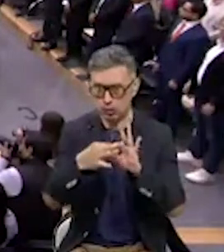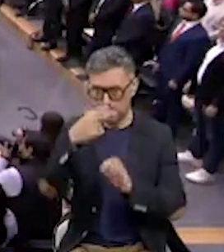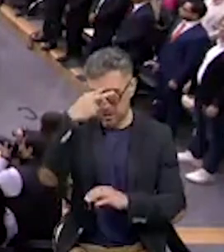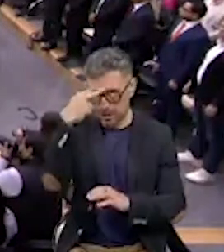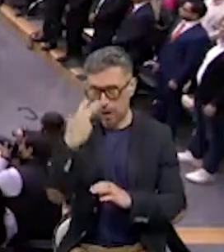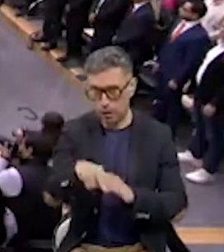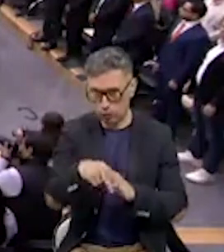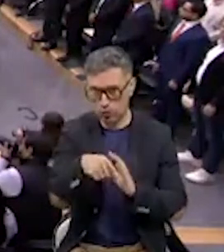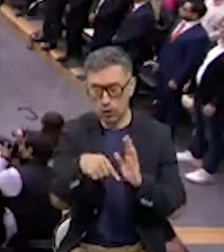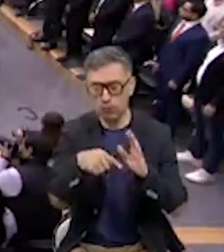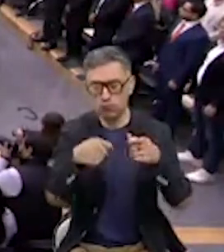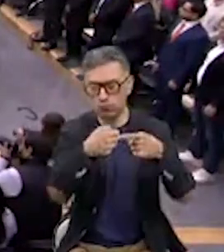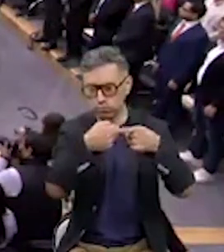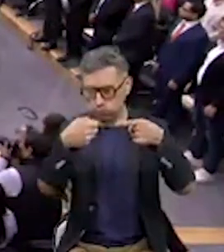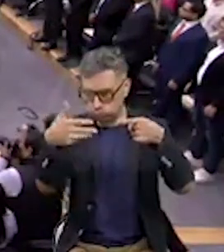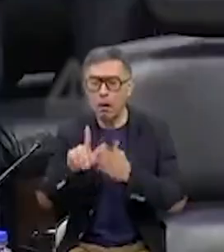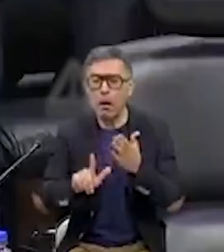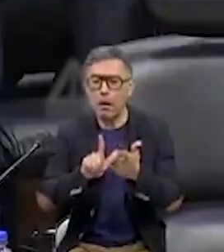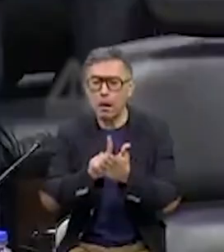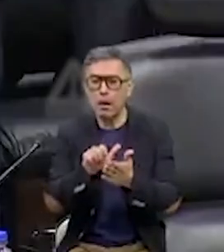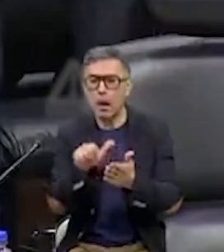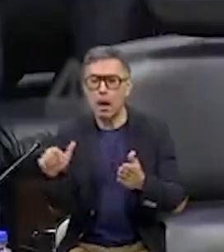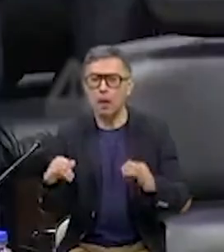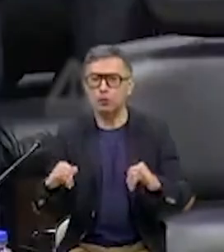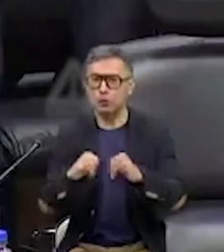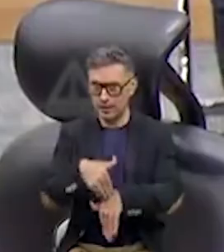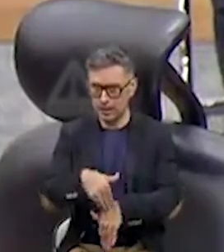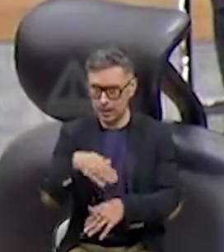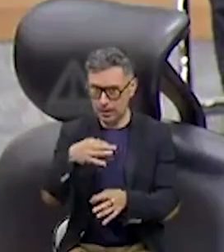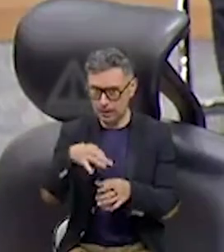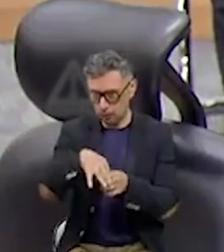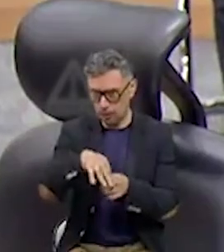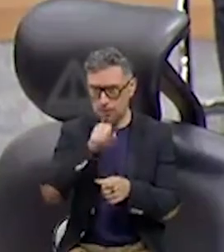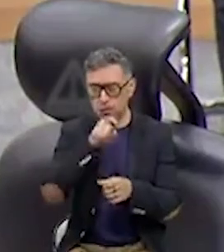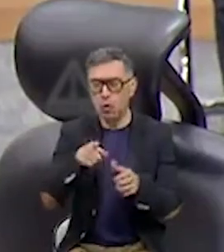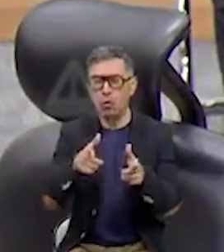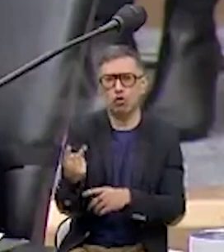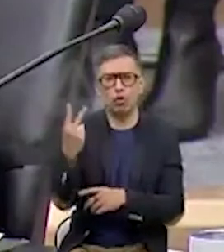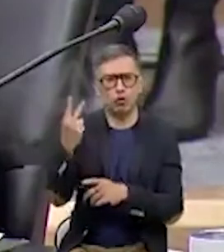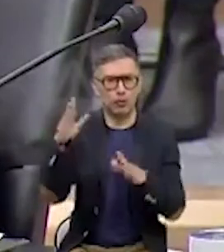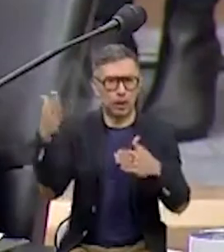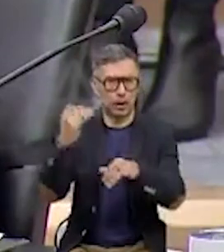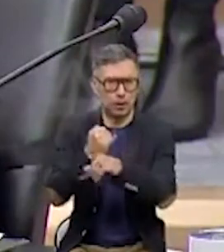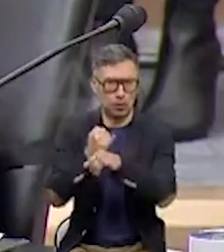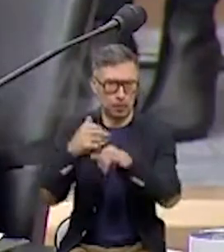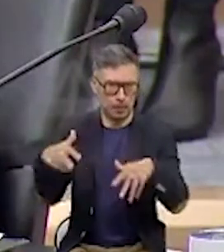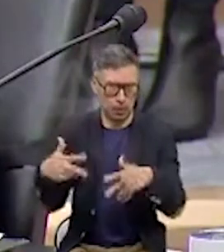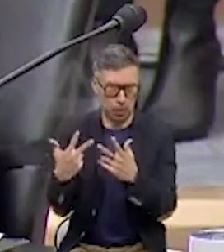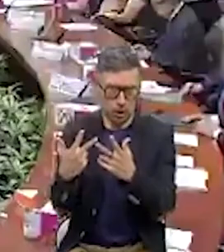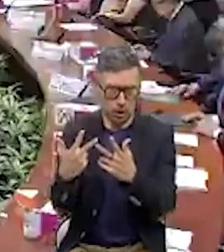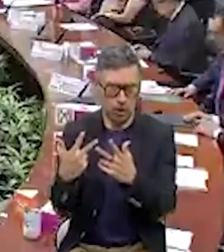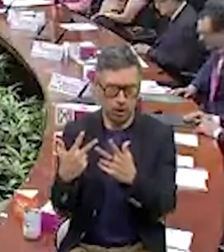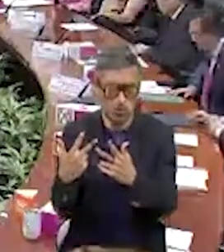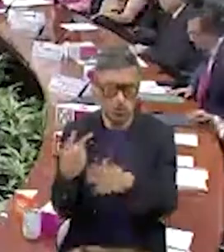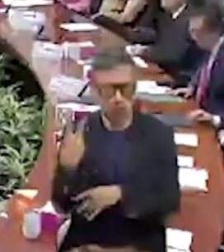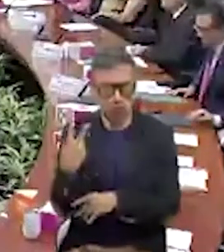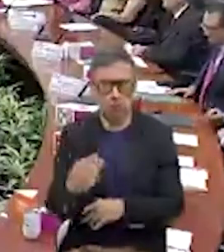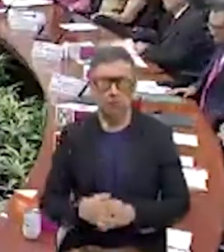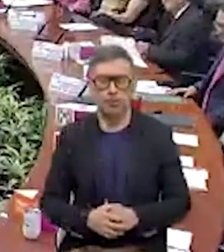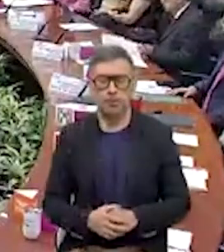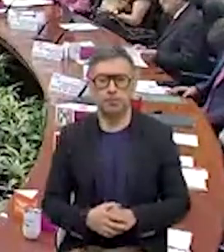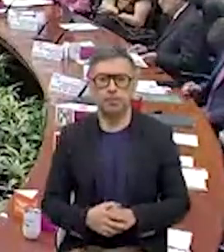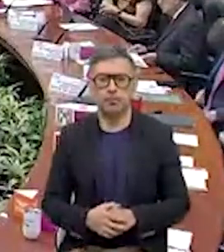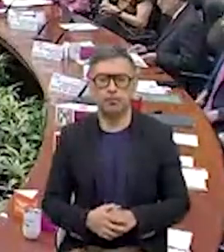el Instituto Nacional electoral arrancará este jueves el proceso electoral 2023-2024 en donde estarán en juego más de